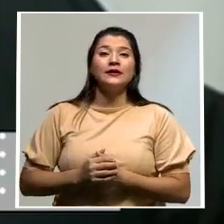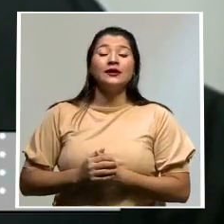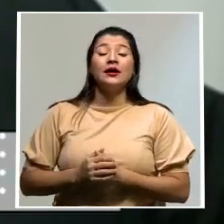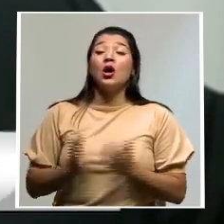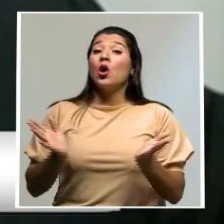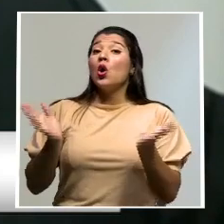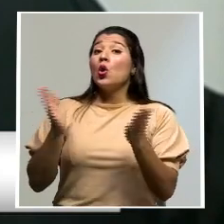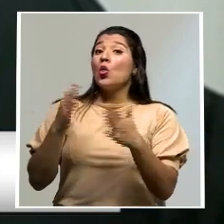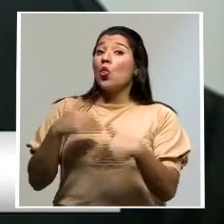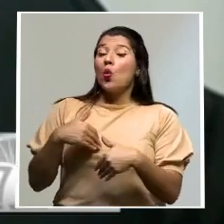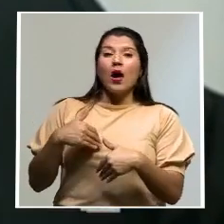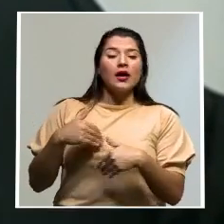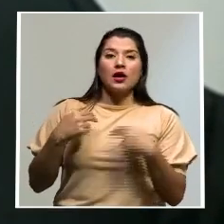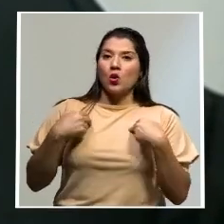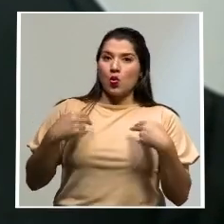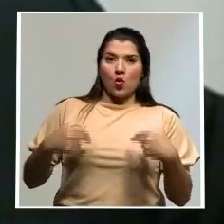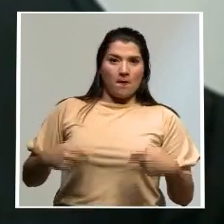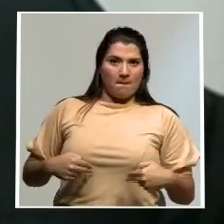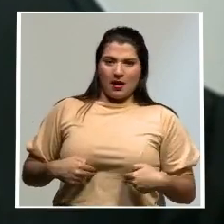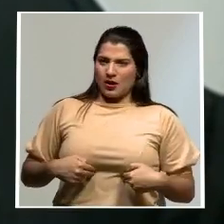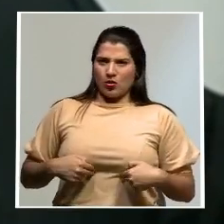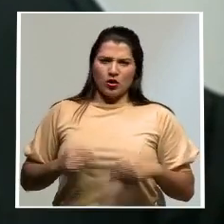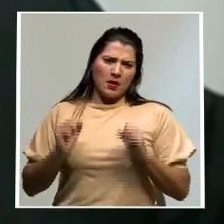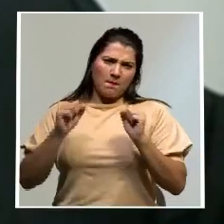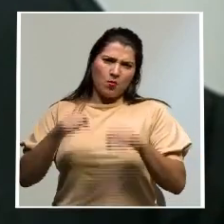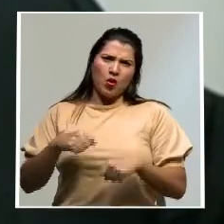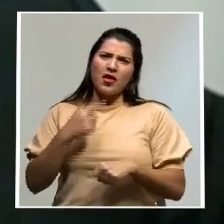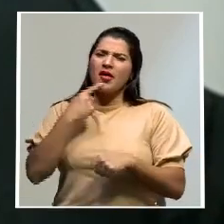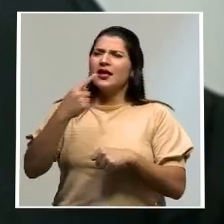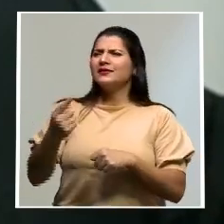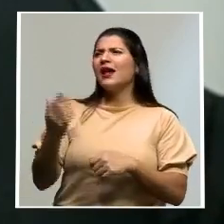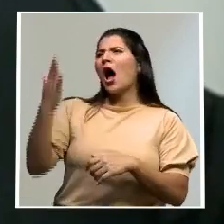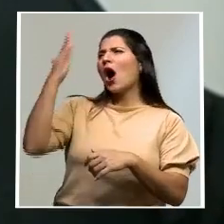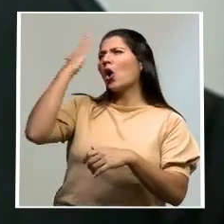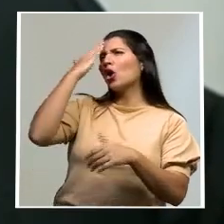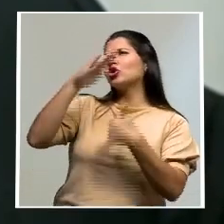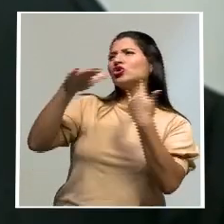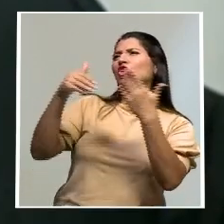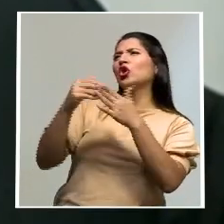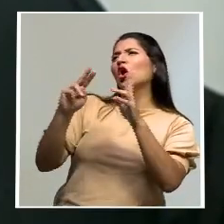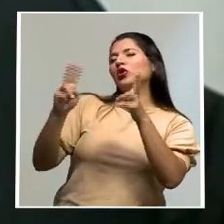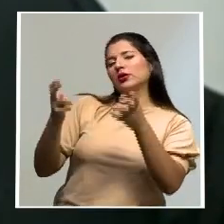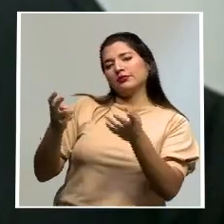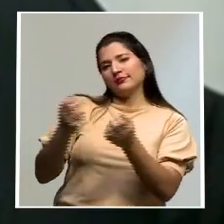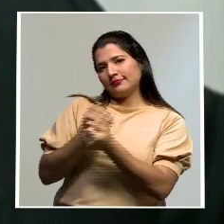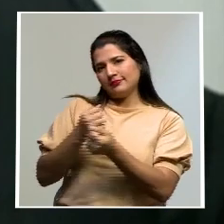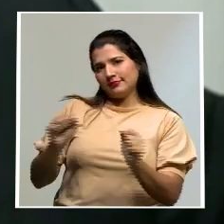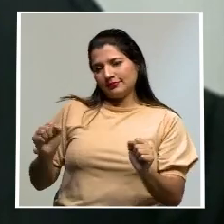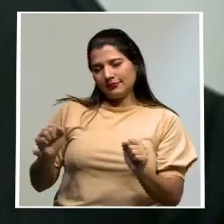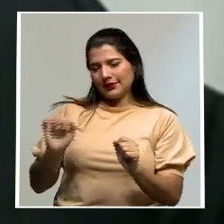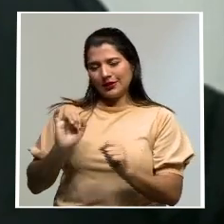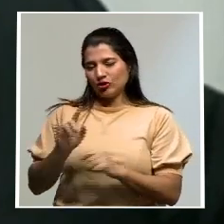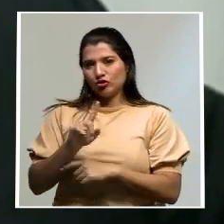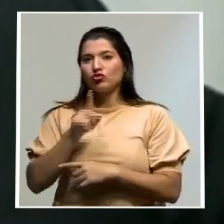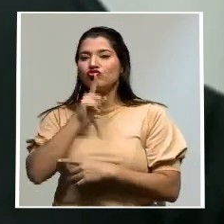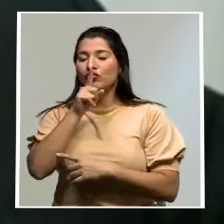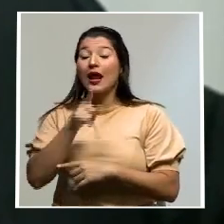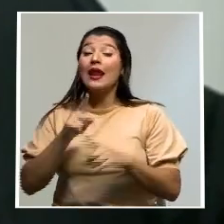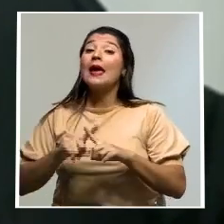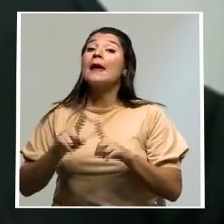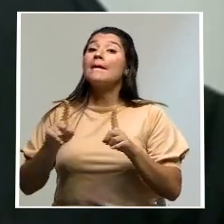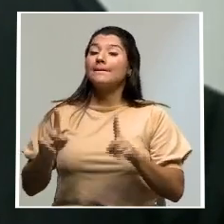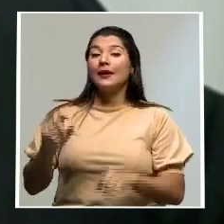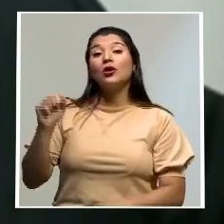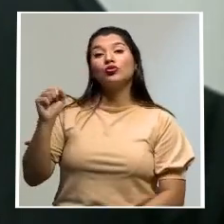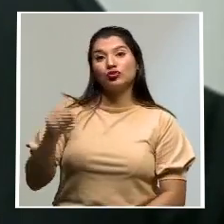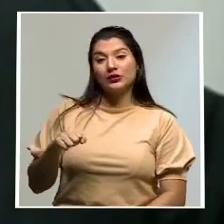No hay un ser humano que pueda decir que domine todos los temas en absoluto, eso no existe, pero